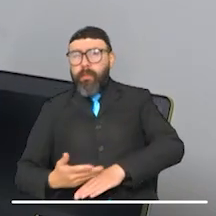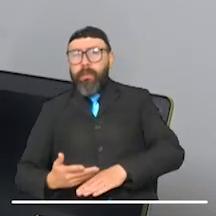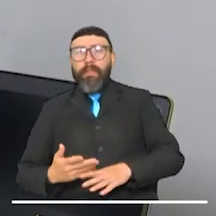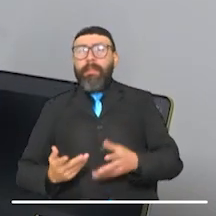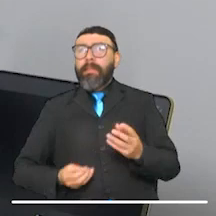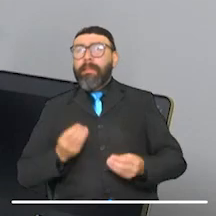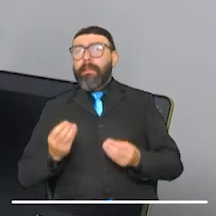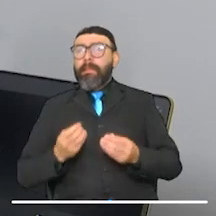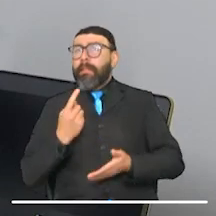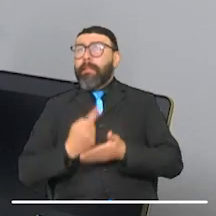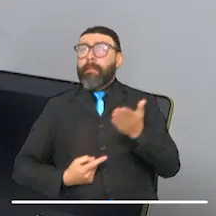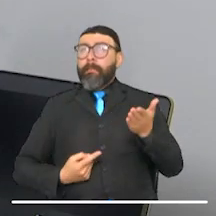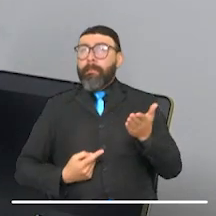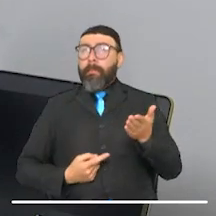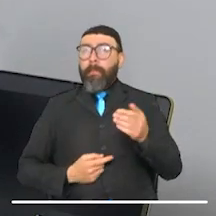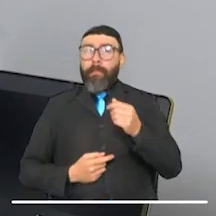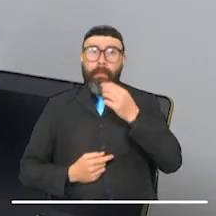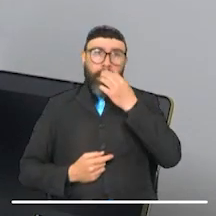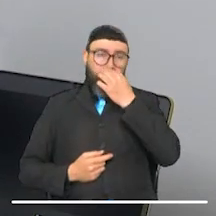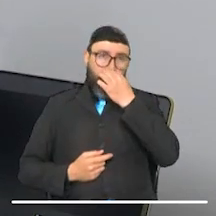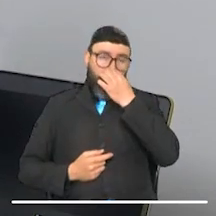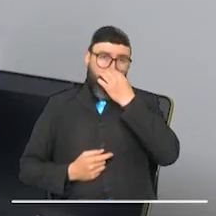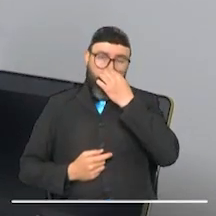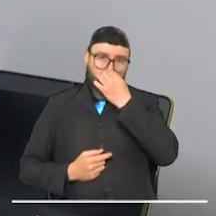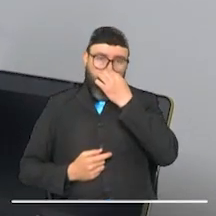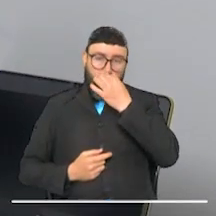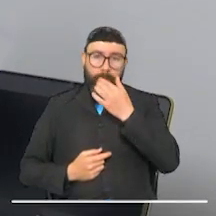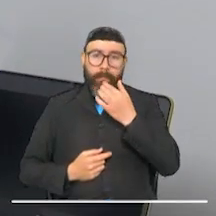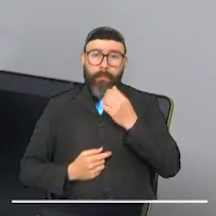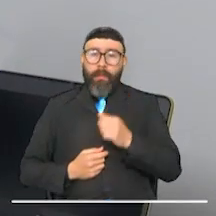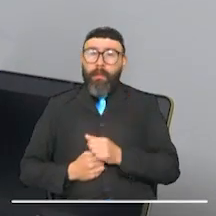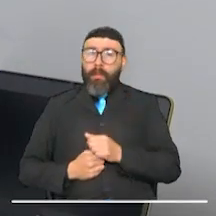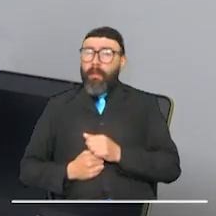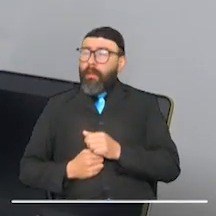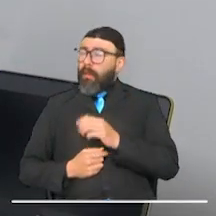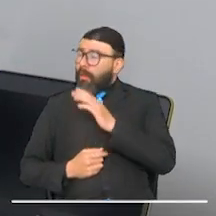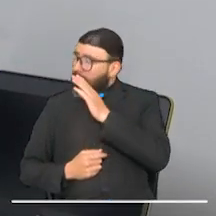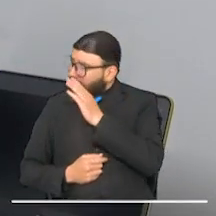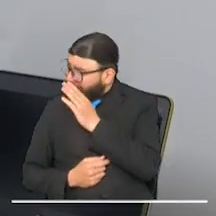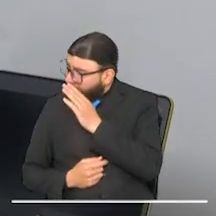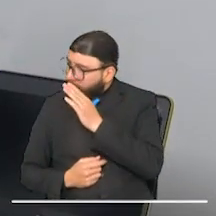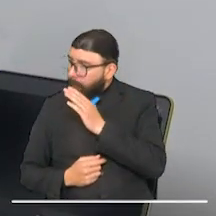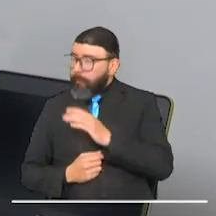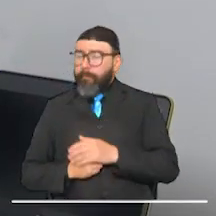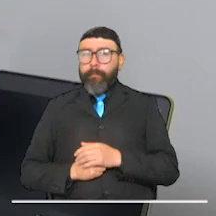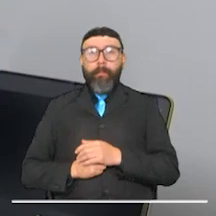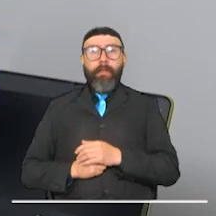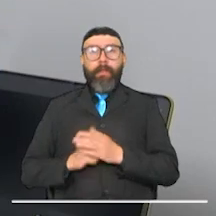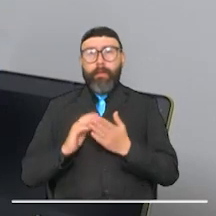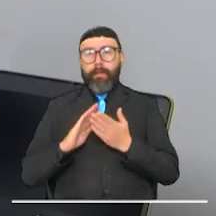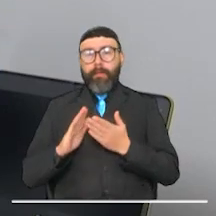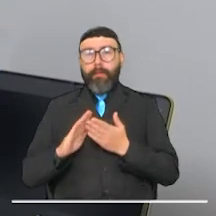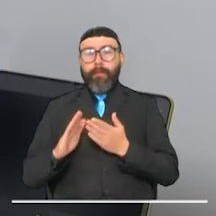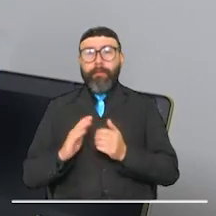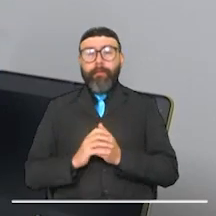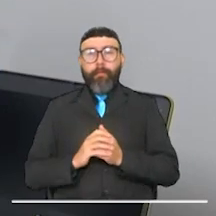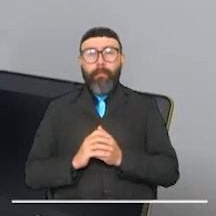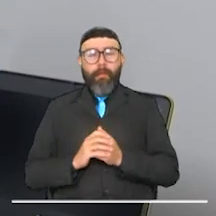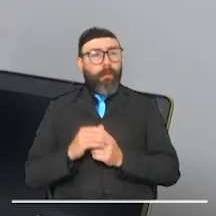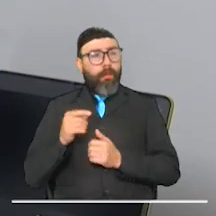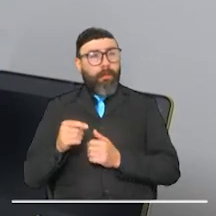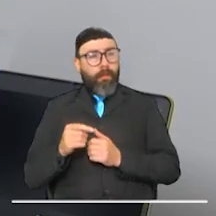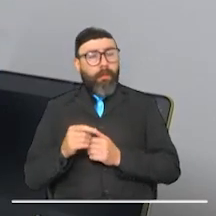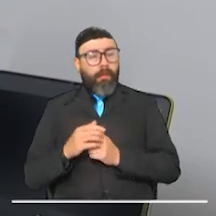decir circulatorios mucho Cómo podríamos interpretar ese motivo de consulta de dolor circulatorio